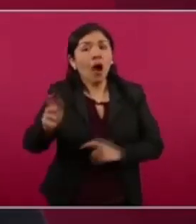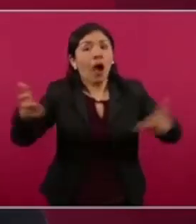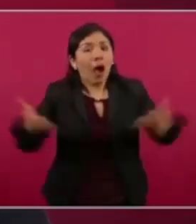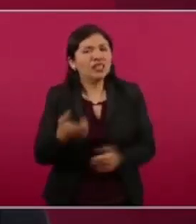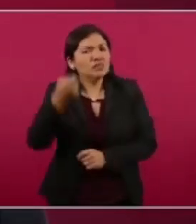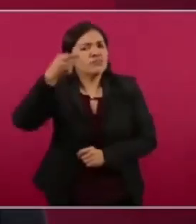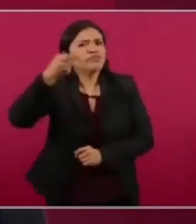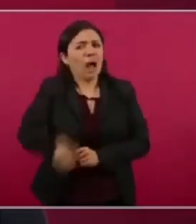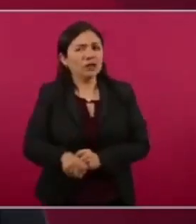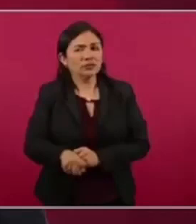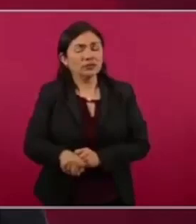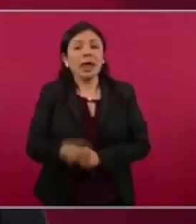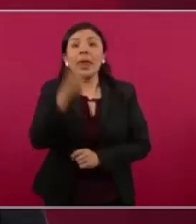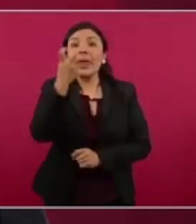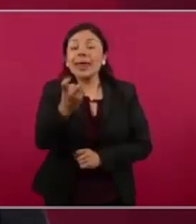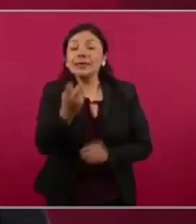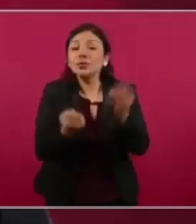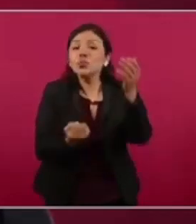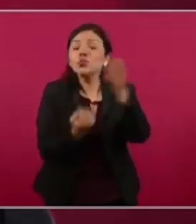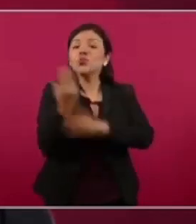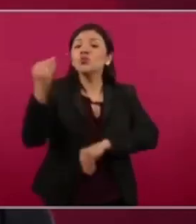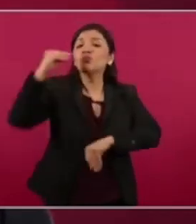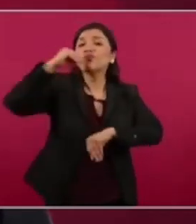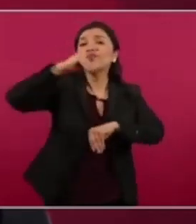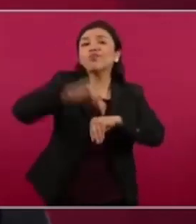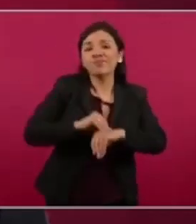Y así surgió